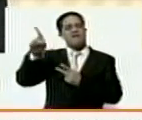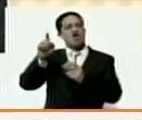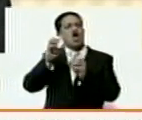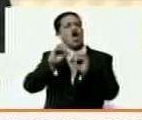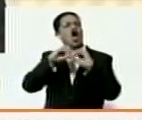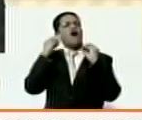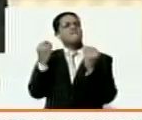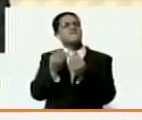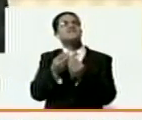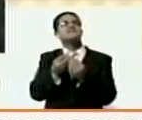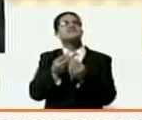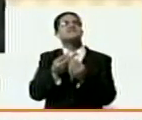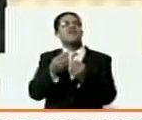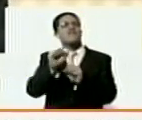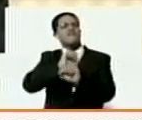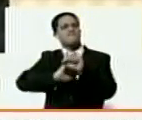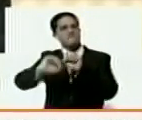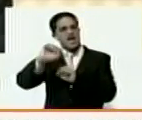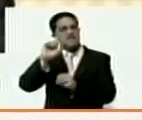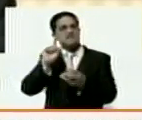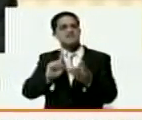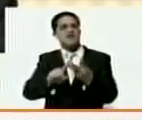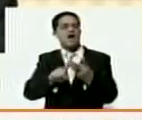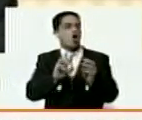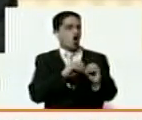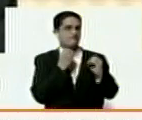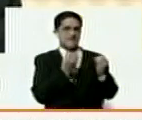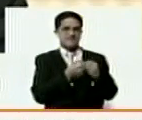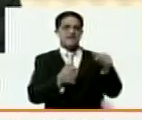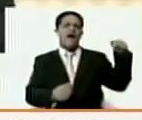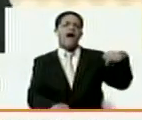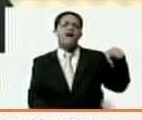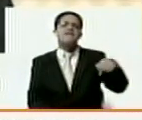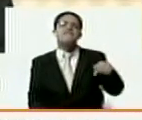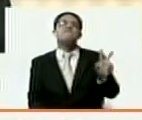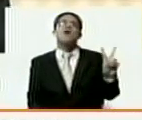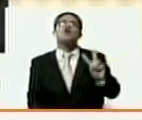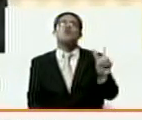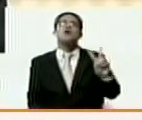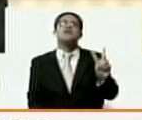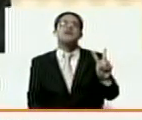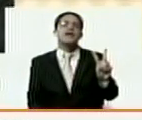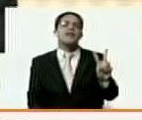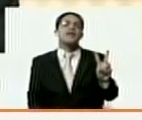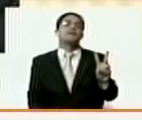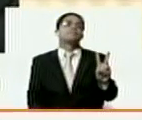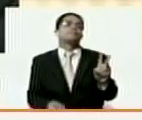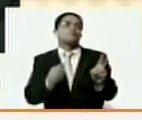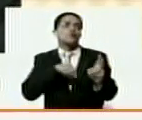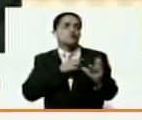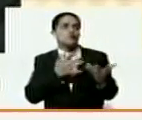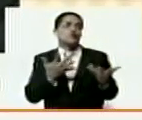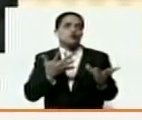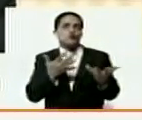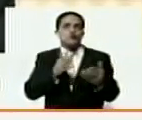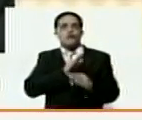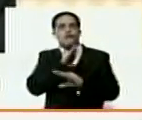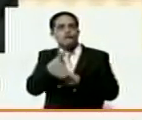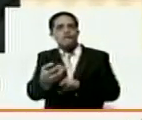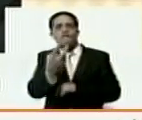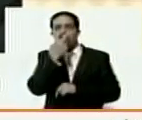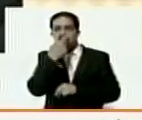Defensa, se plantea en el Departamento de Estado, se plantea con visitas, en visitas